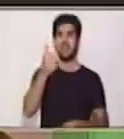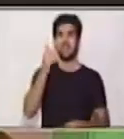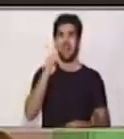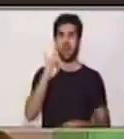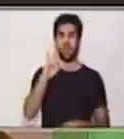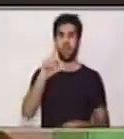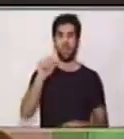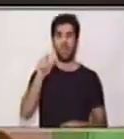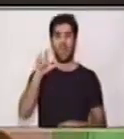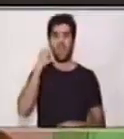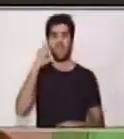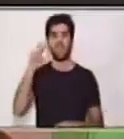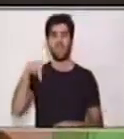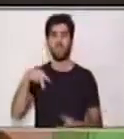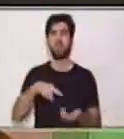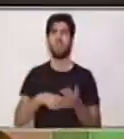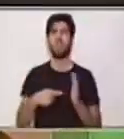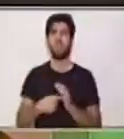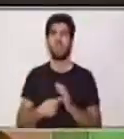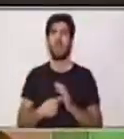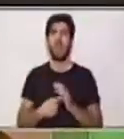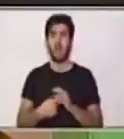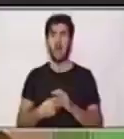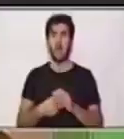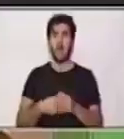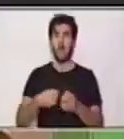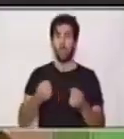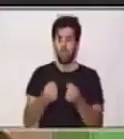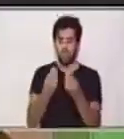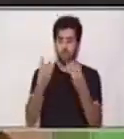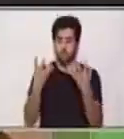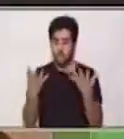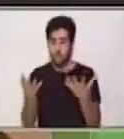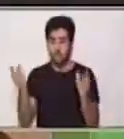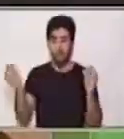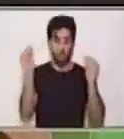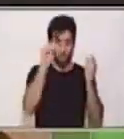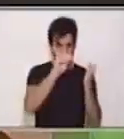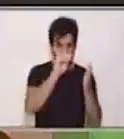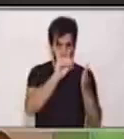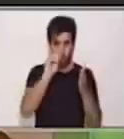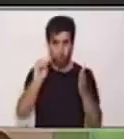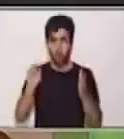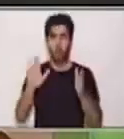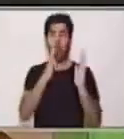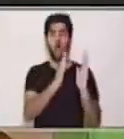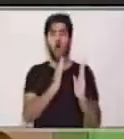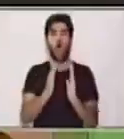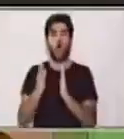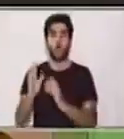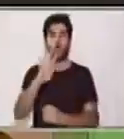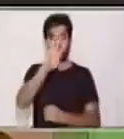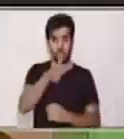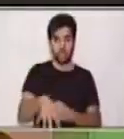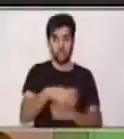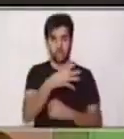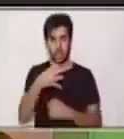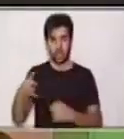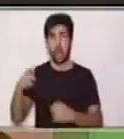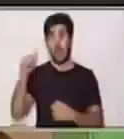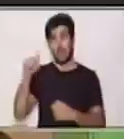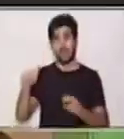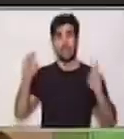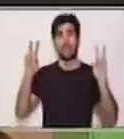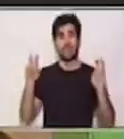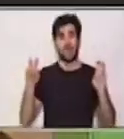otros datos mediante tablas. Este es un tema de la materia de